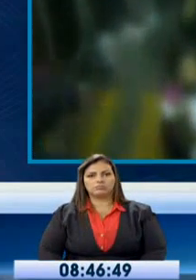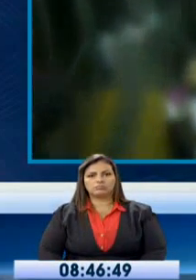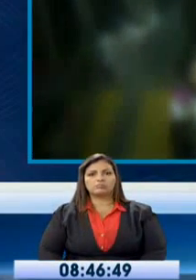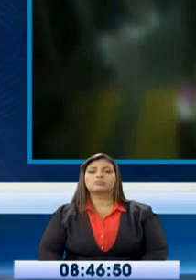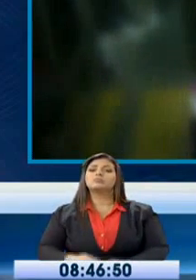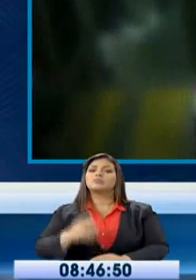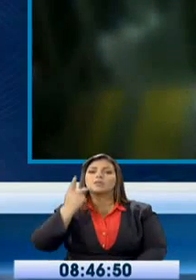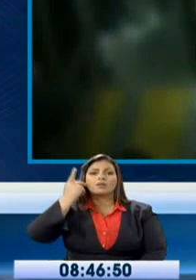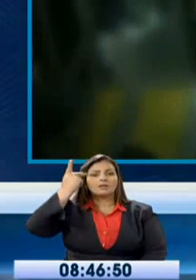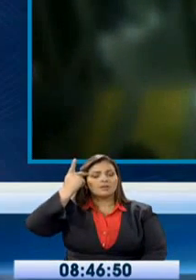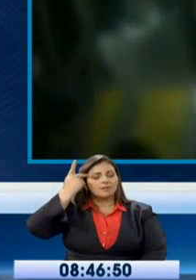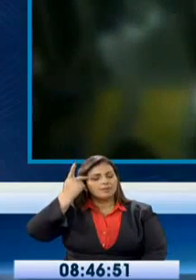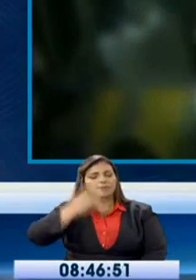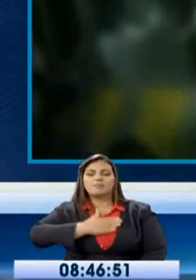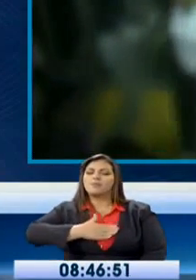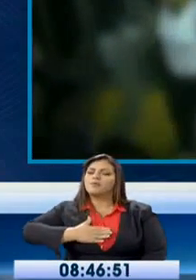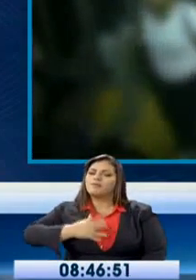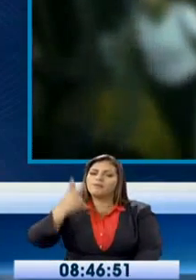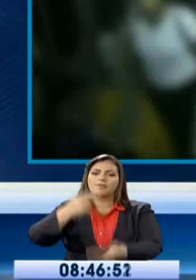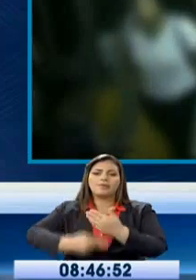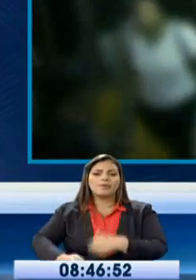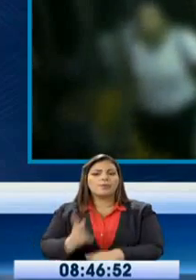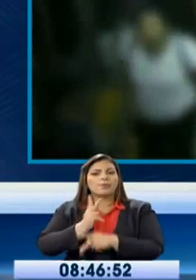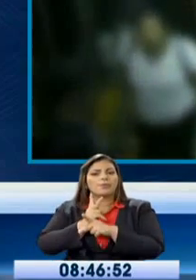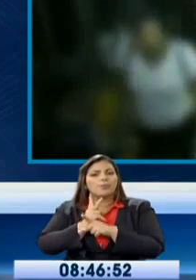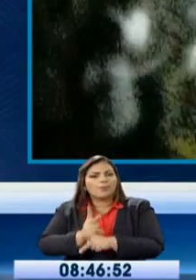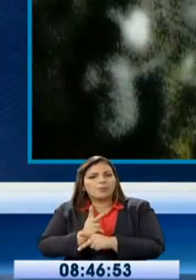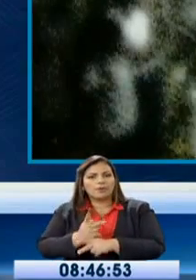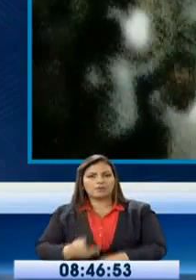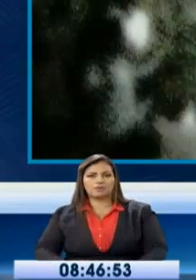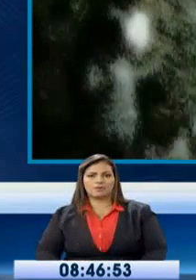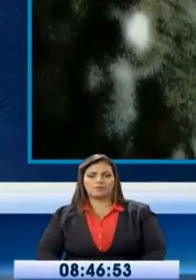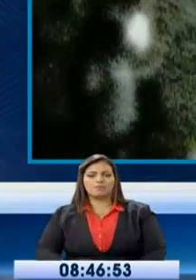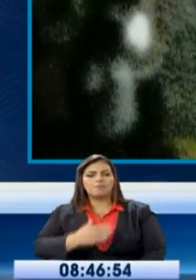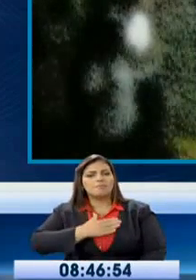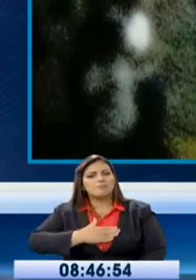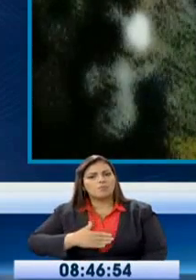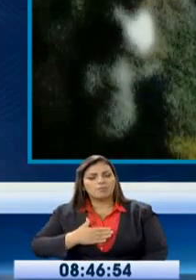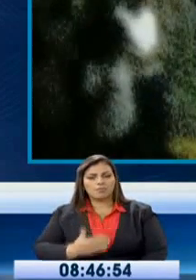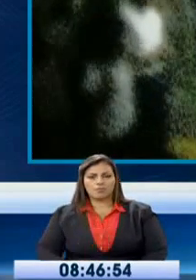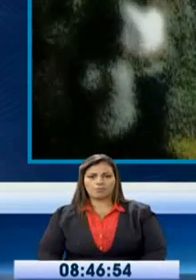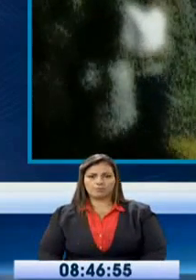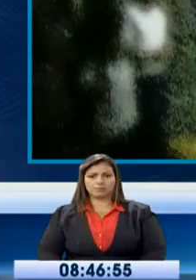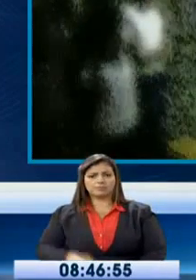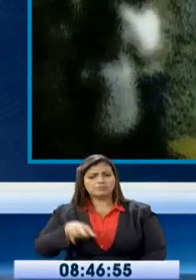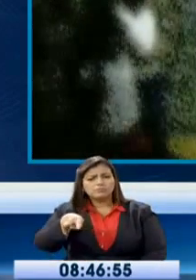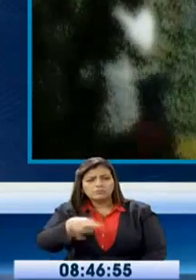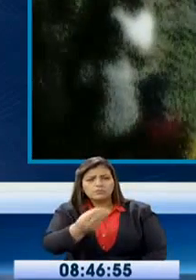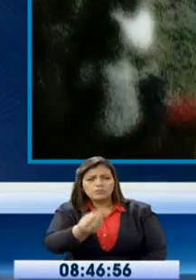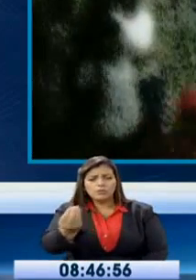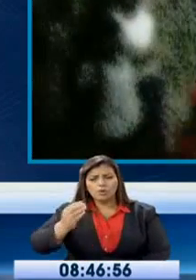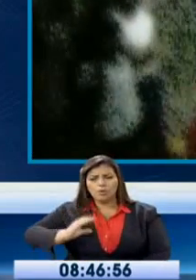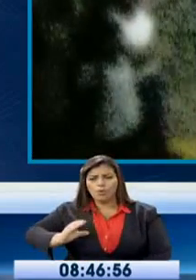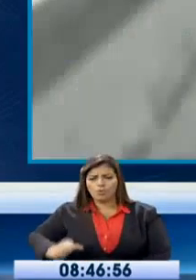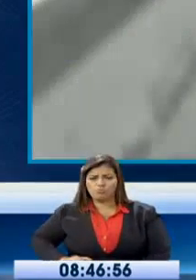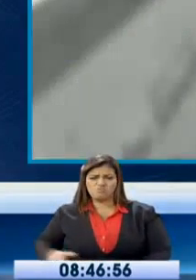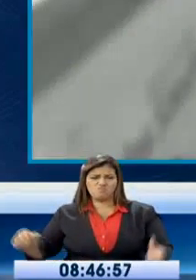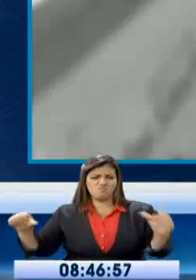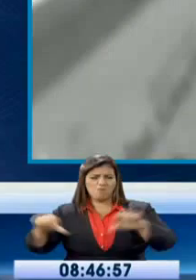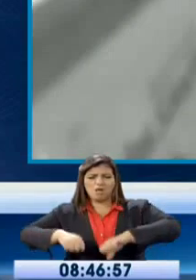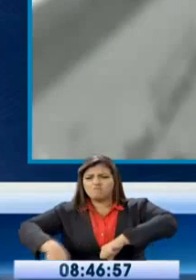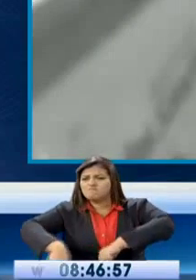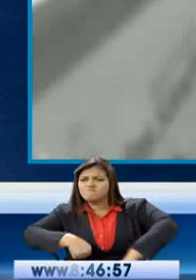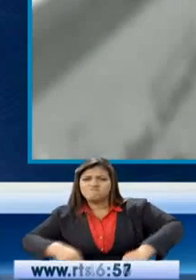hijos, prediquemos con el ejemplo. Esa conducta y ese comportamiento refleja